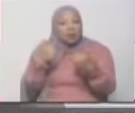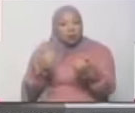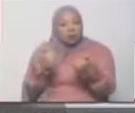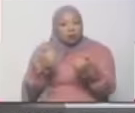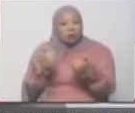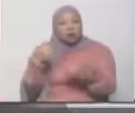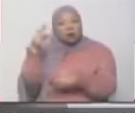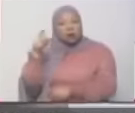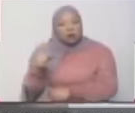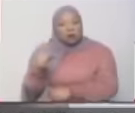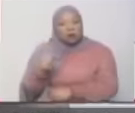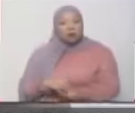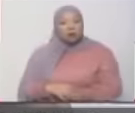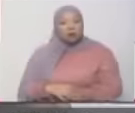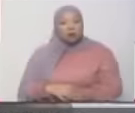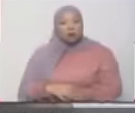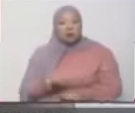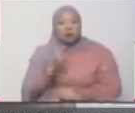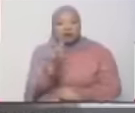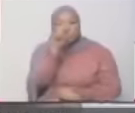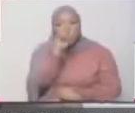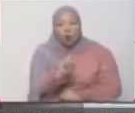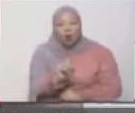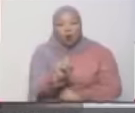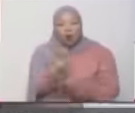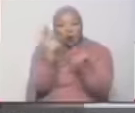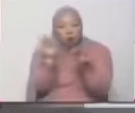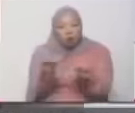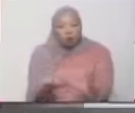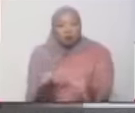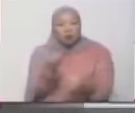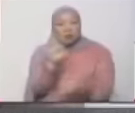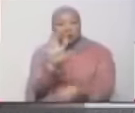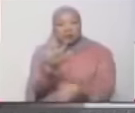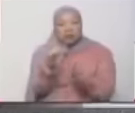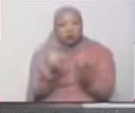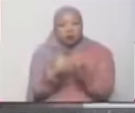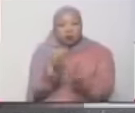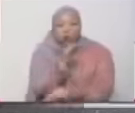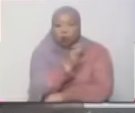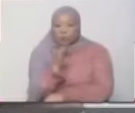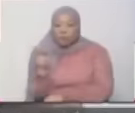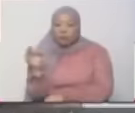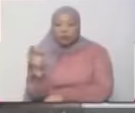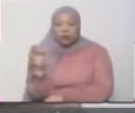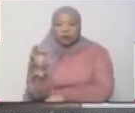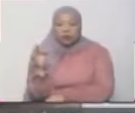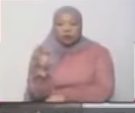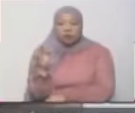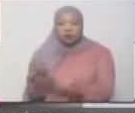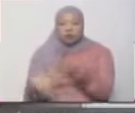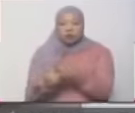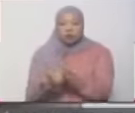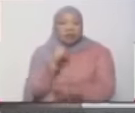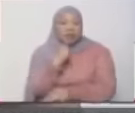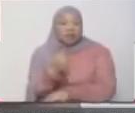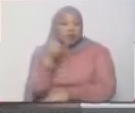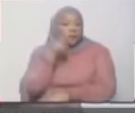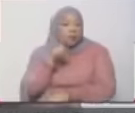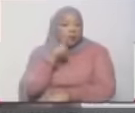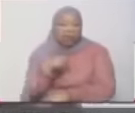baja. En 2 años construir y consolidar 5.000 comunas de verdad, verdadita, sin caernos a coba, de